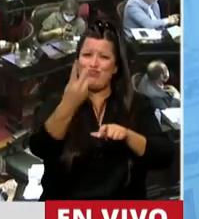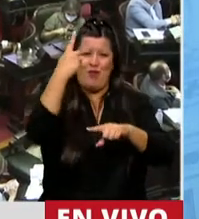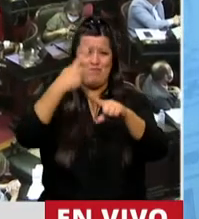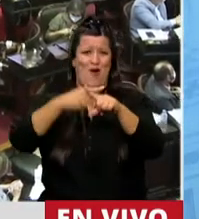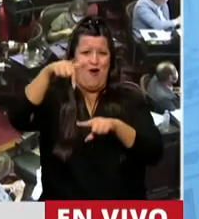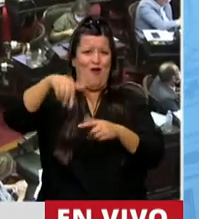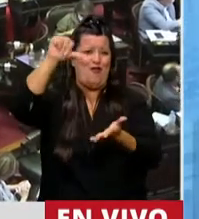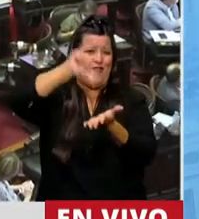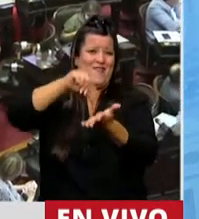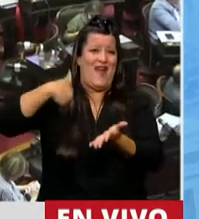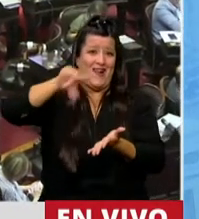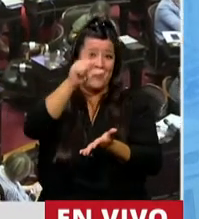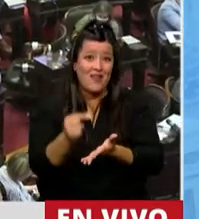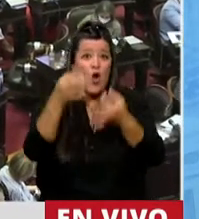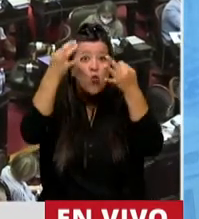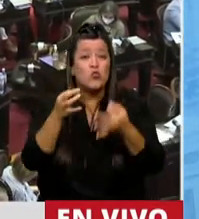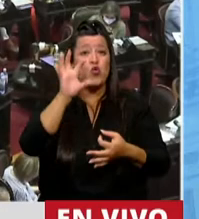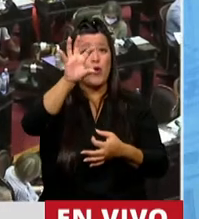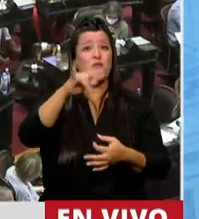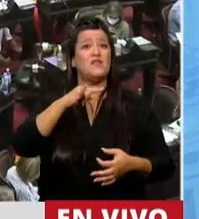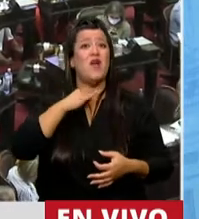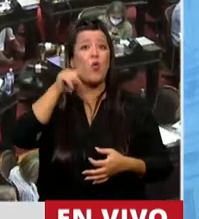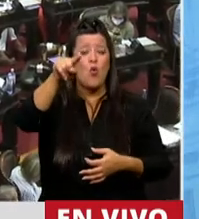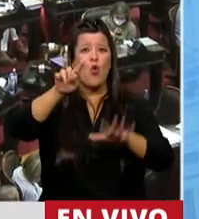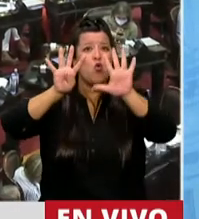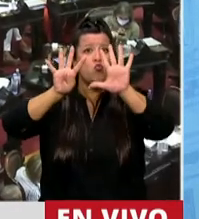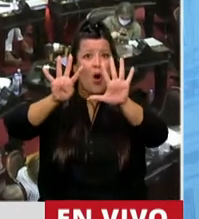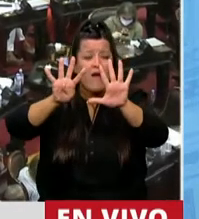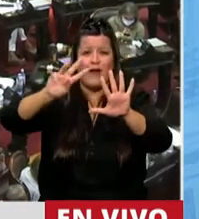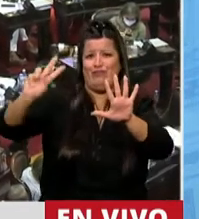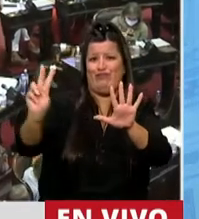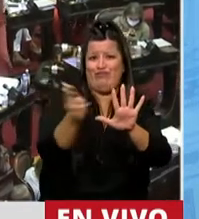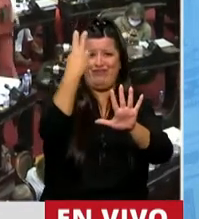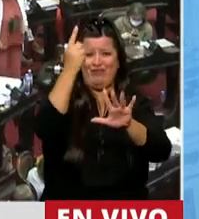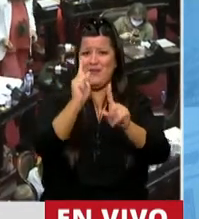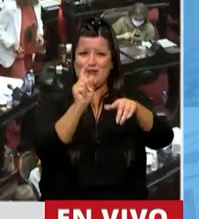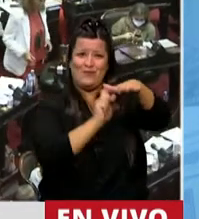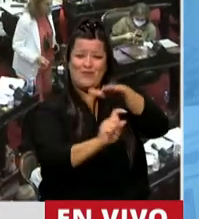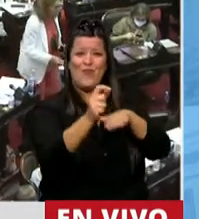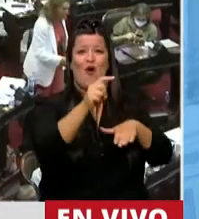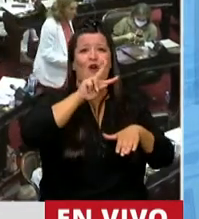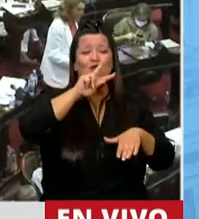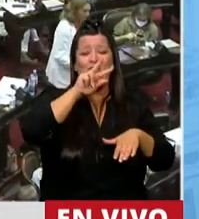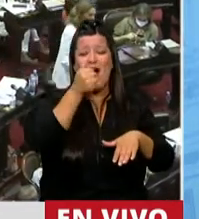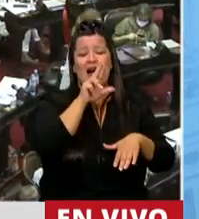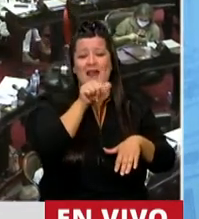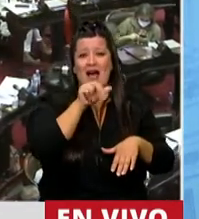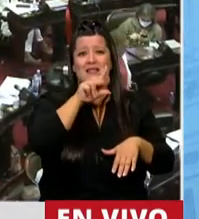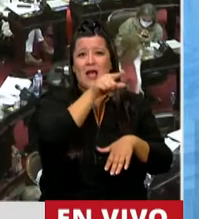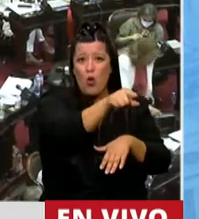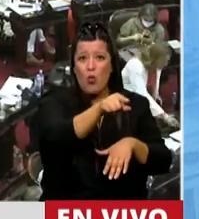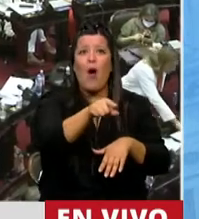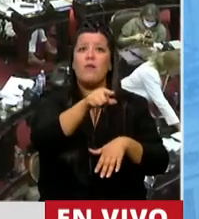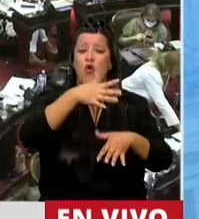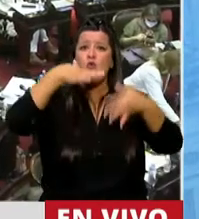fueron 9 los submarinistas jujeños que han entregado su vida en el cumplimiento